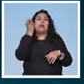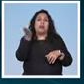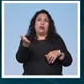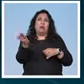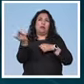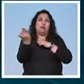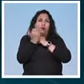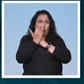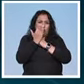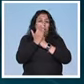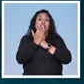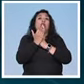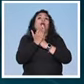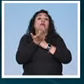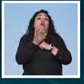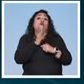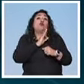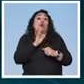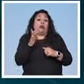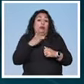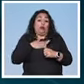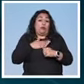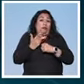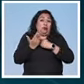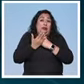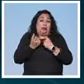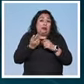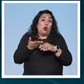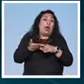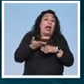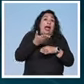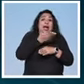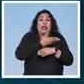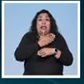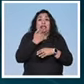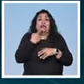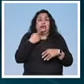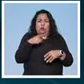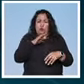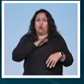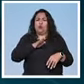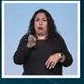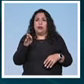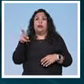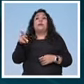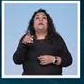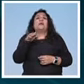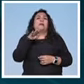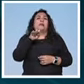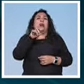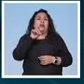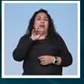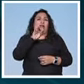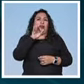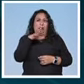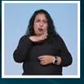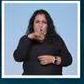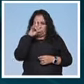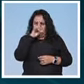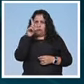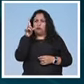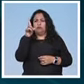orden de protección, lo que le permite protegerse incluso antes de presentar una denuncia. Madame Figaro recomienda